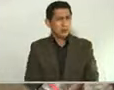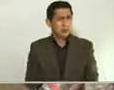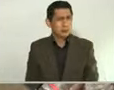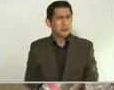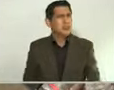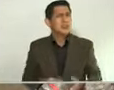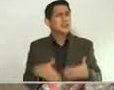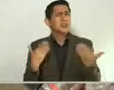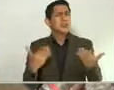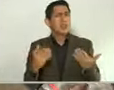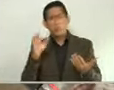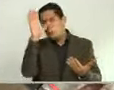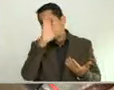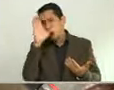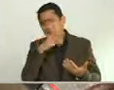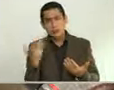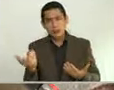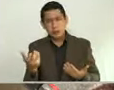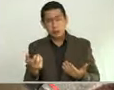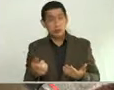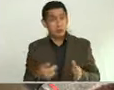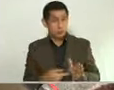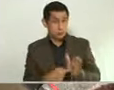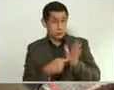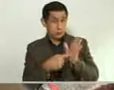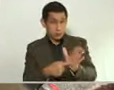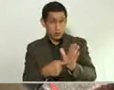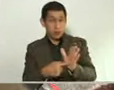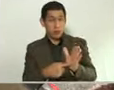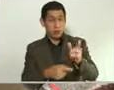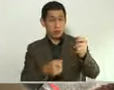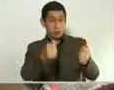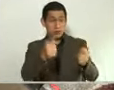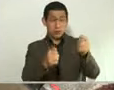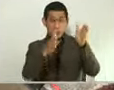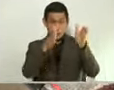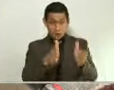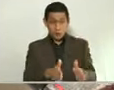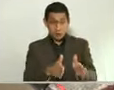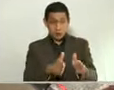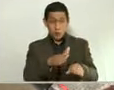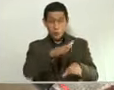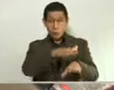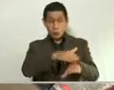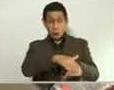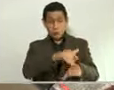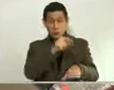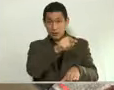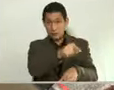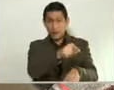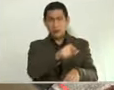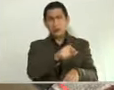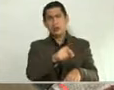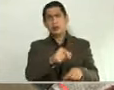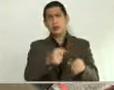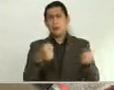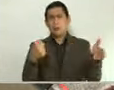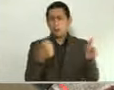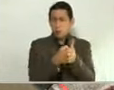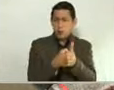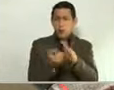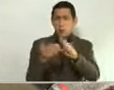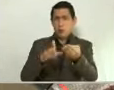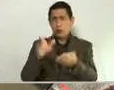buscando? ¿Que quien va a altísima velocidad atropelle y le quita la vida a alguien, o se ha tomado los tragos y está borracho y mata a otra